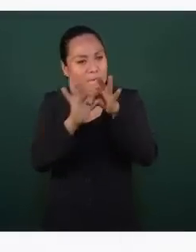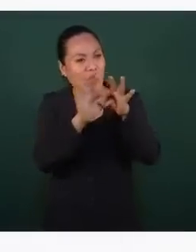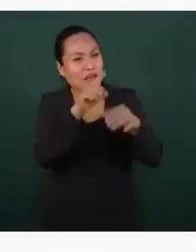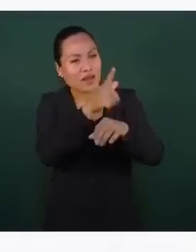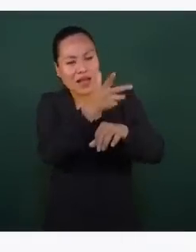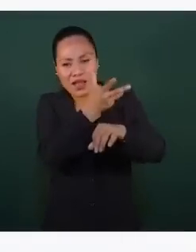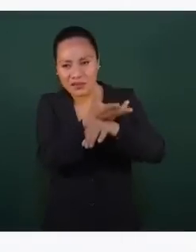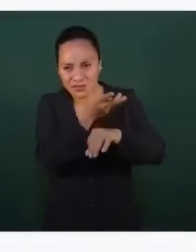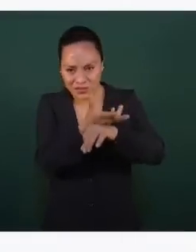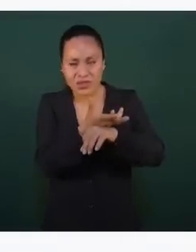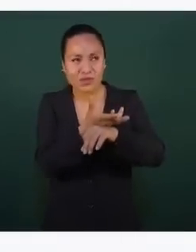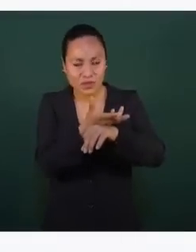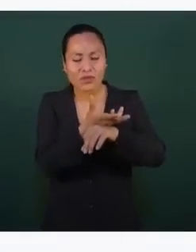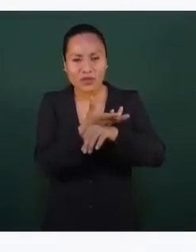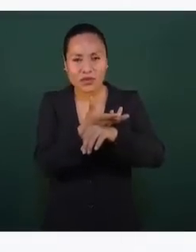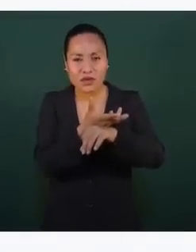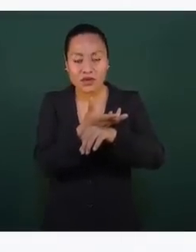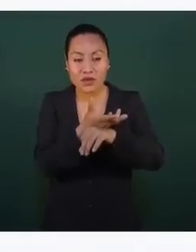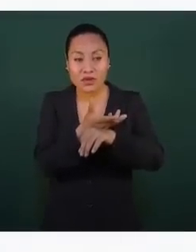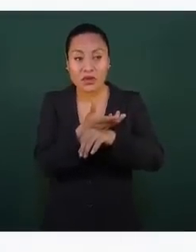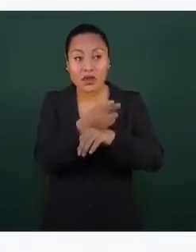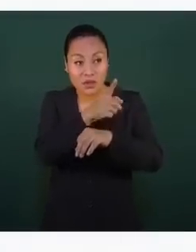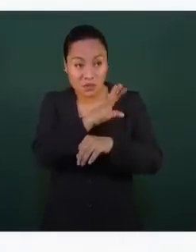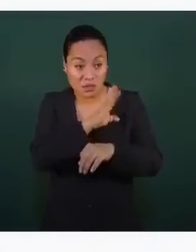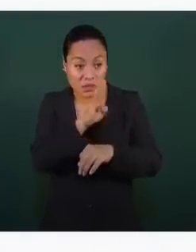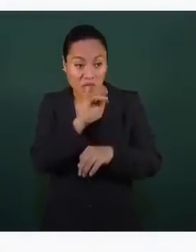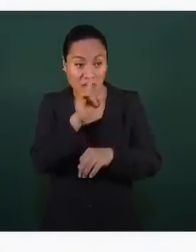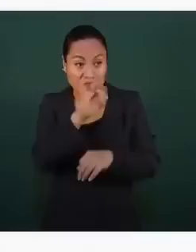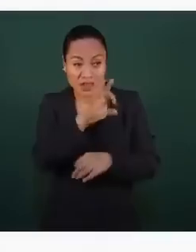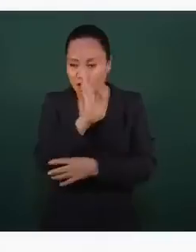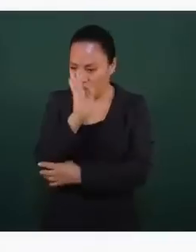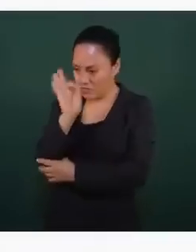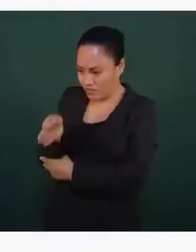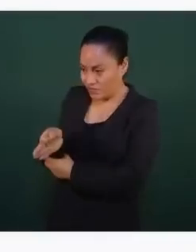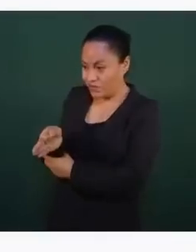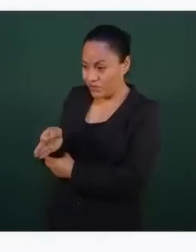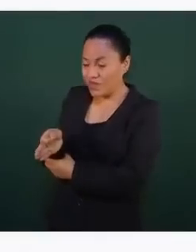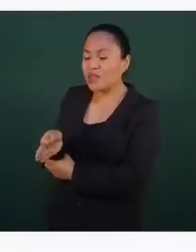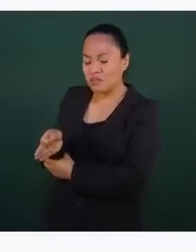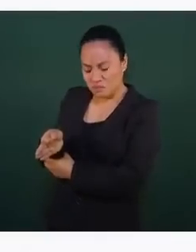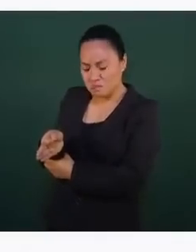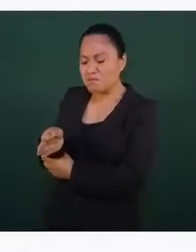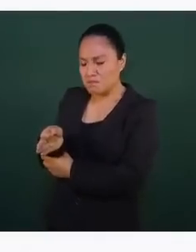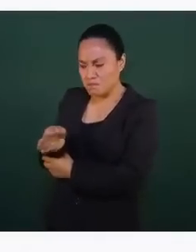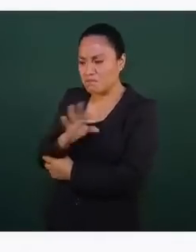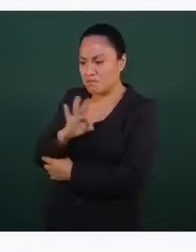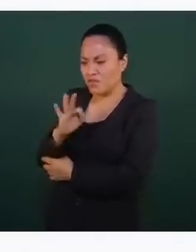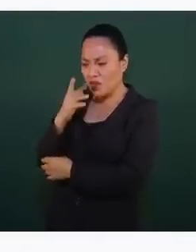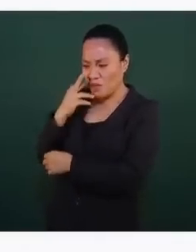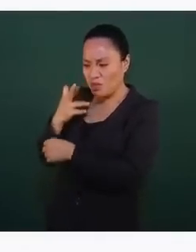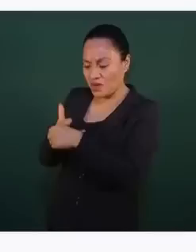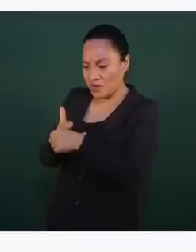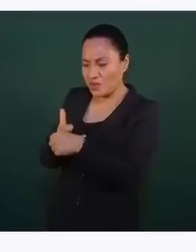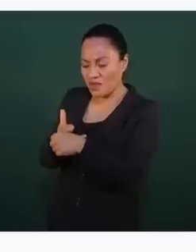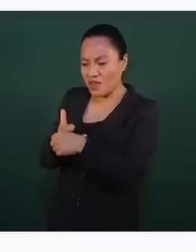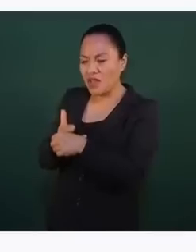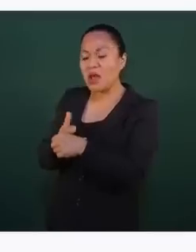Si el gobierno de usted decidiera asumir esta decisión de manera